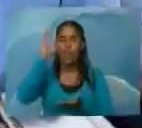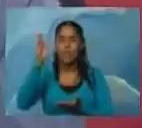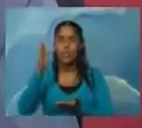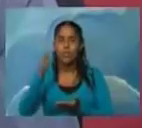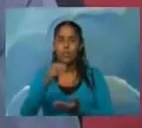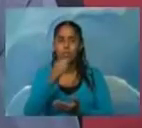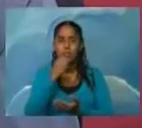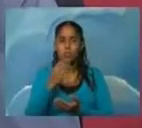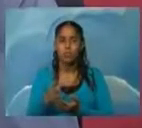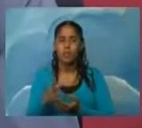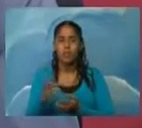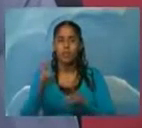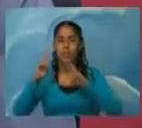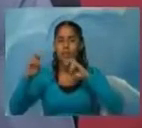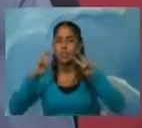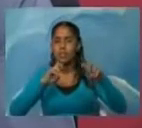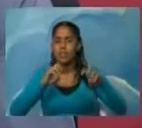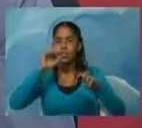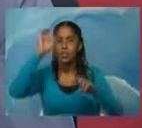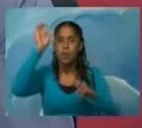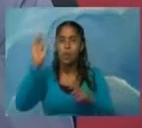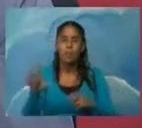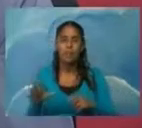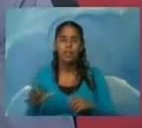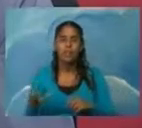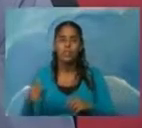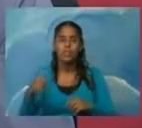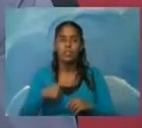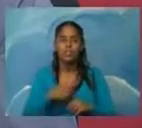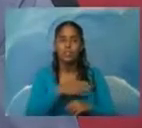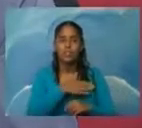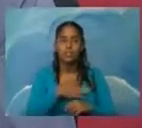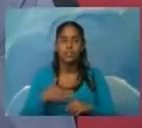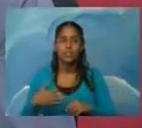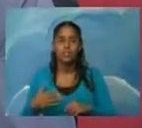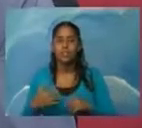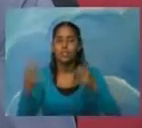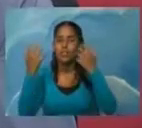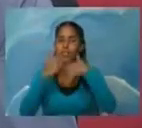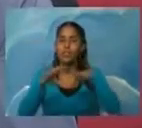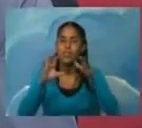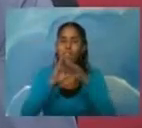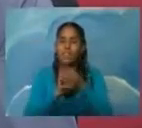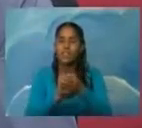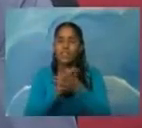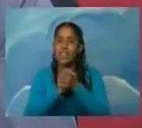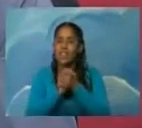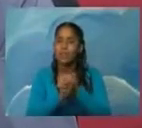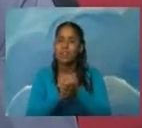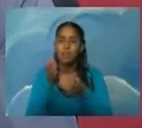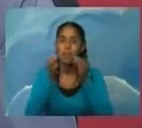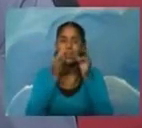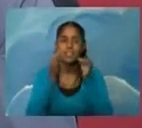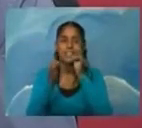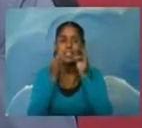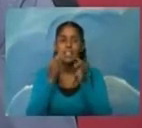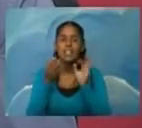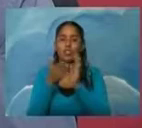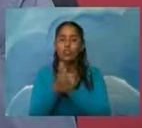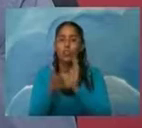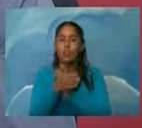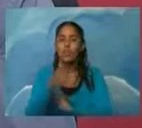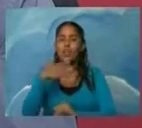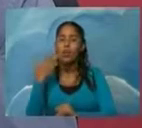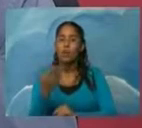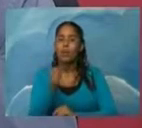Muy buena la reflexión de nuestro hermano pastor. Pues yo quiero unirme en esa parte de explicación acerca de